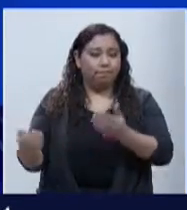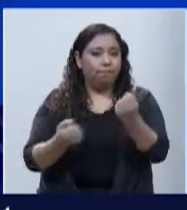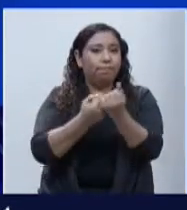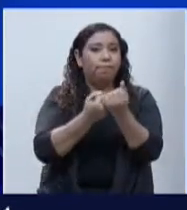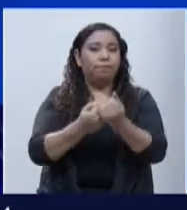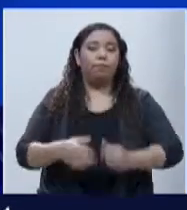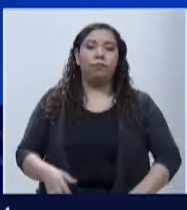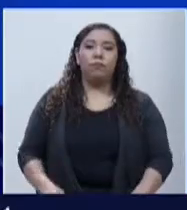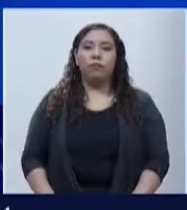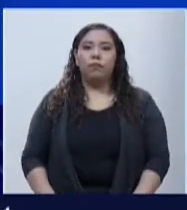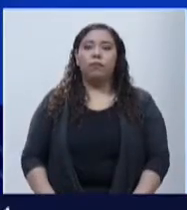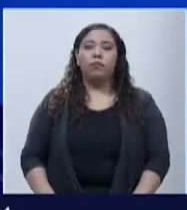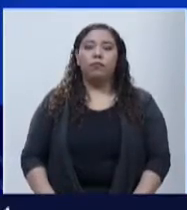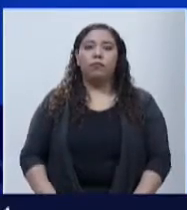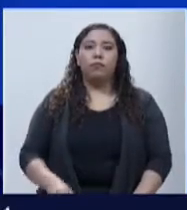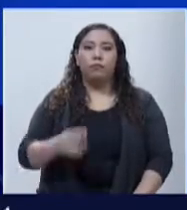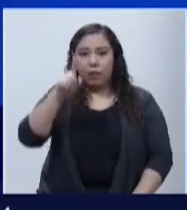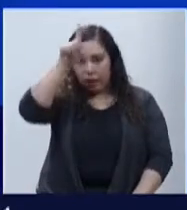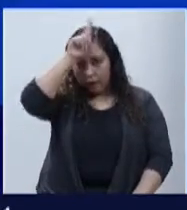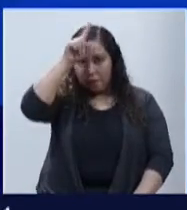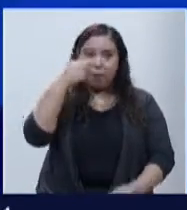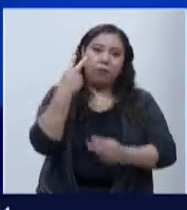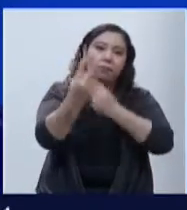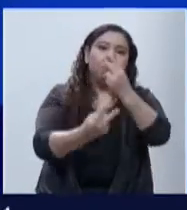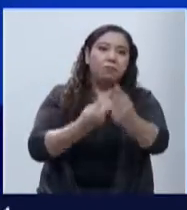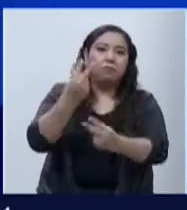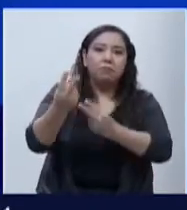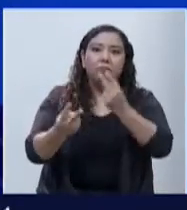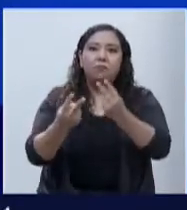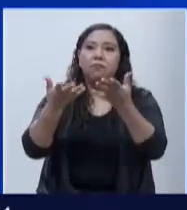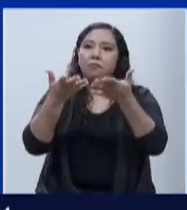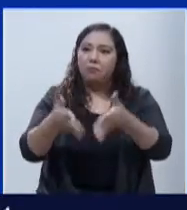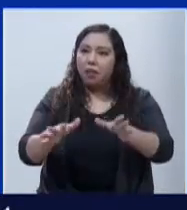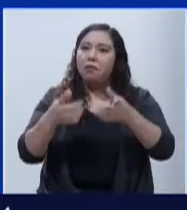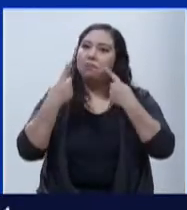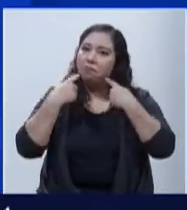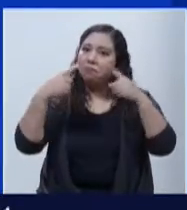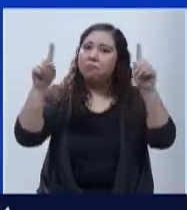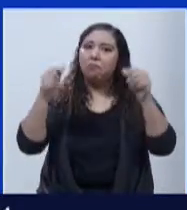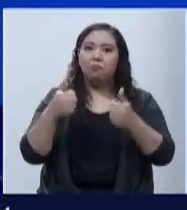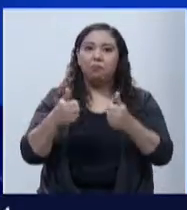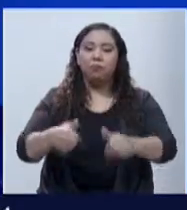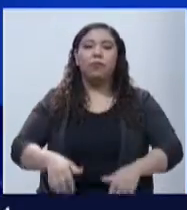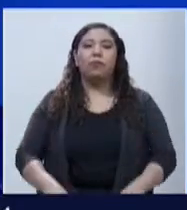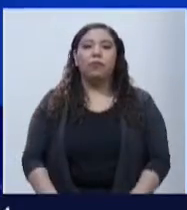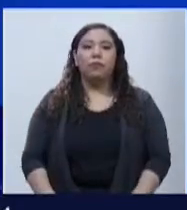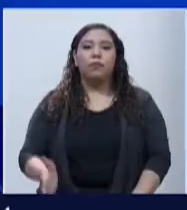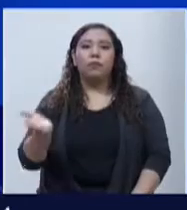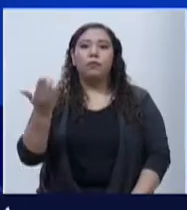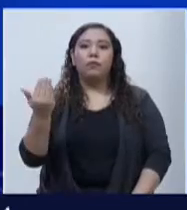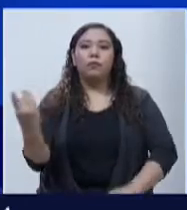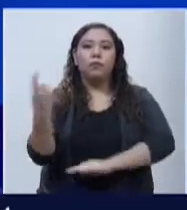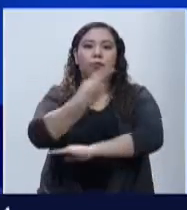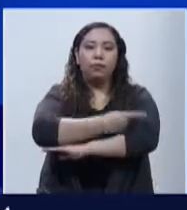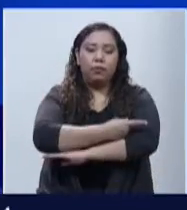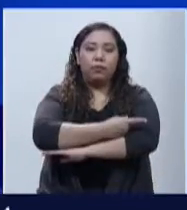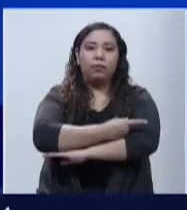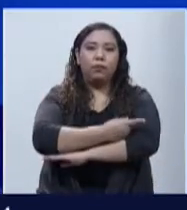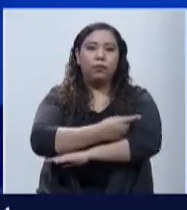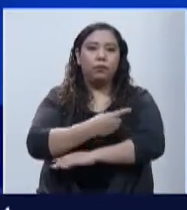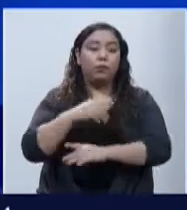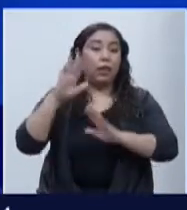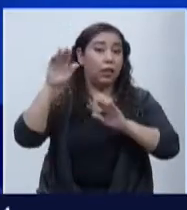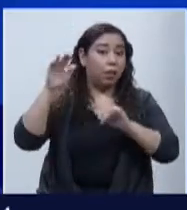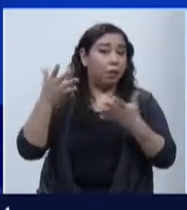éxito culmina la gira por alemania del presidente juan orlando hernández en 15 días se espera tener